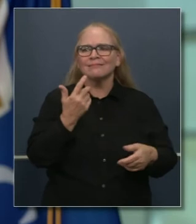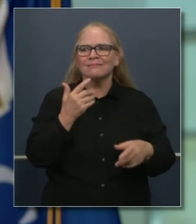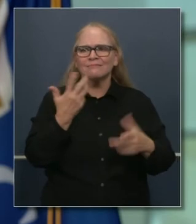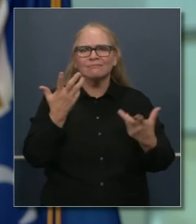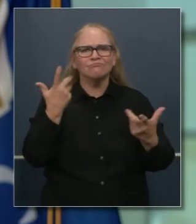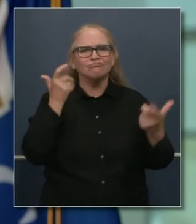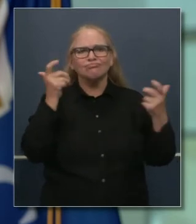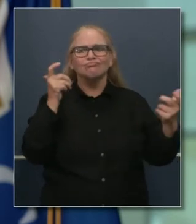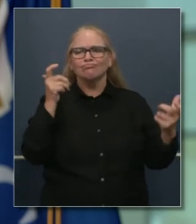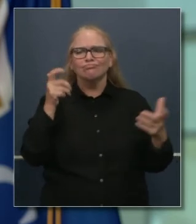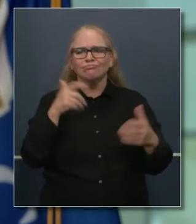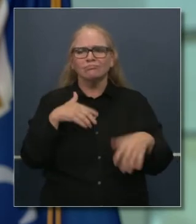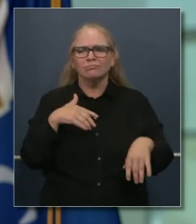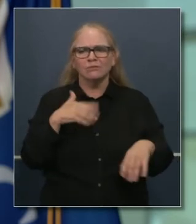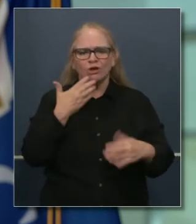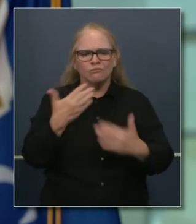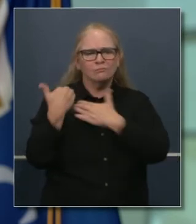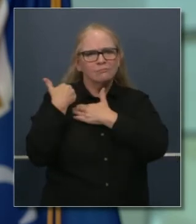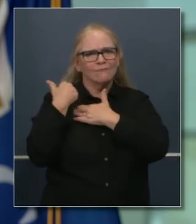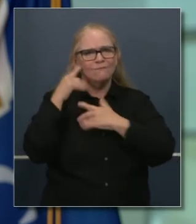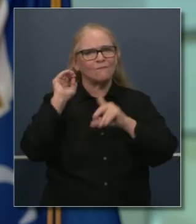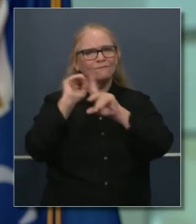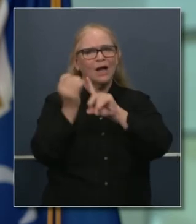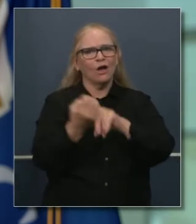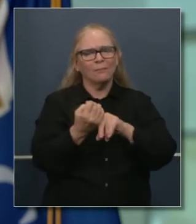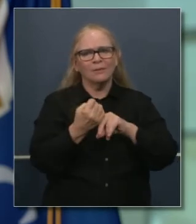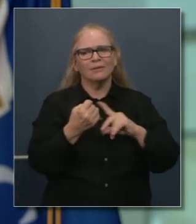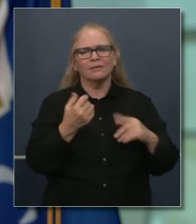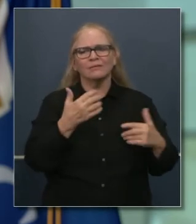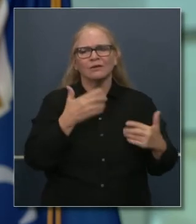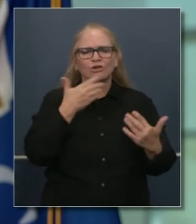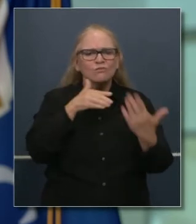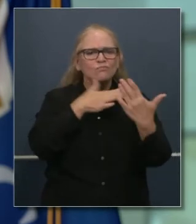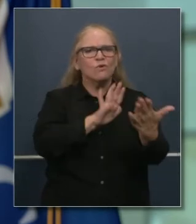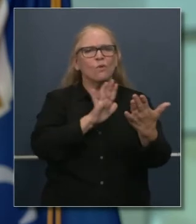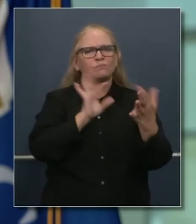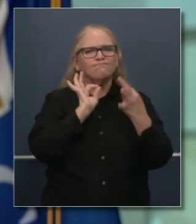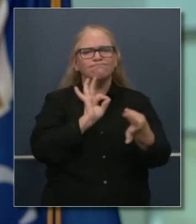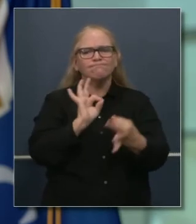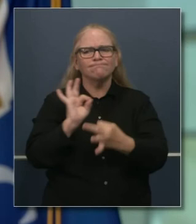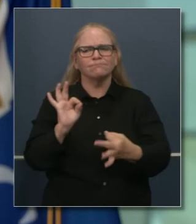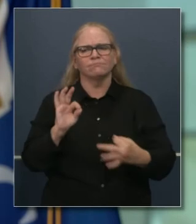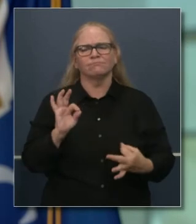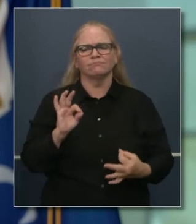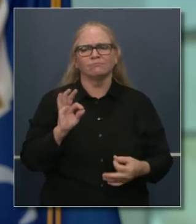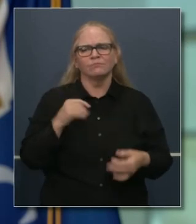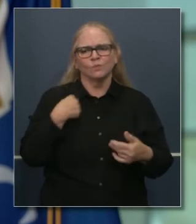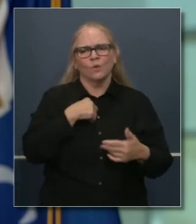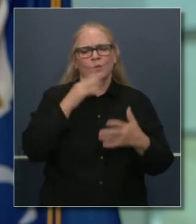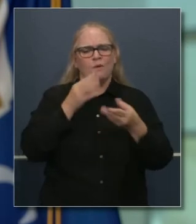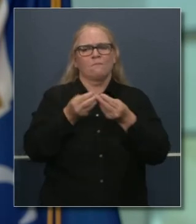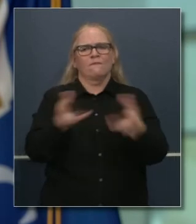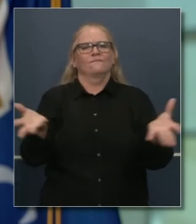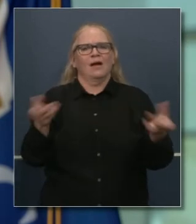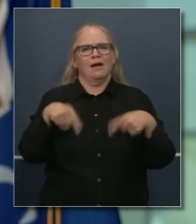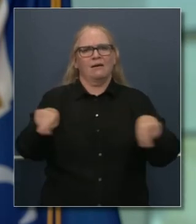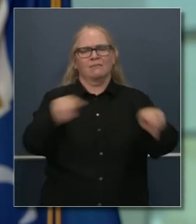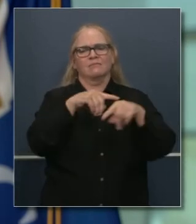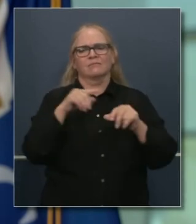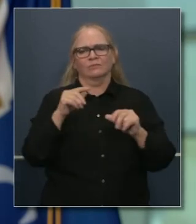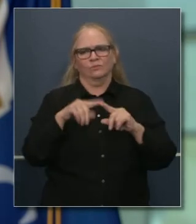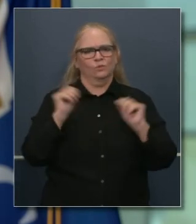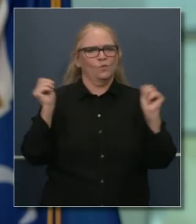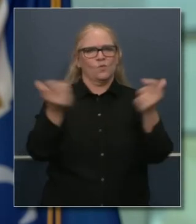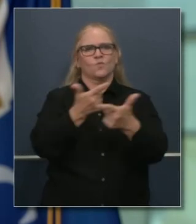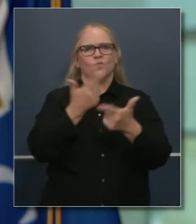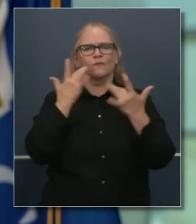de una forma dinámica responsable y enfocada comparado a lo que hemos visto en los últimos años así